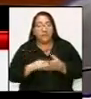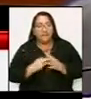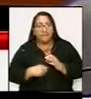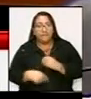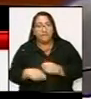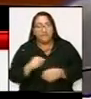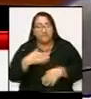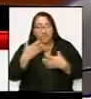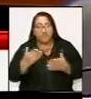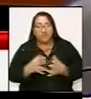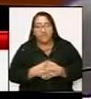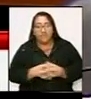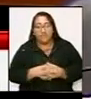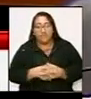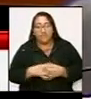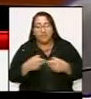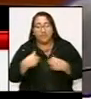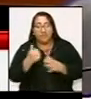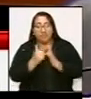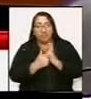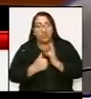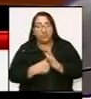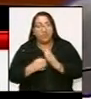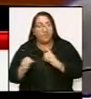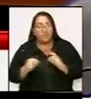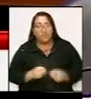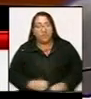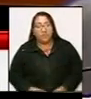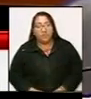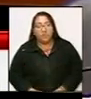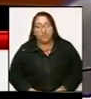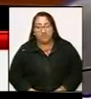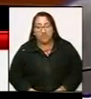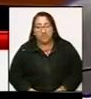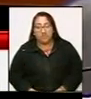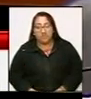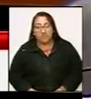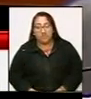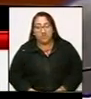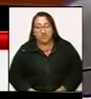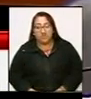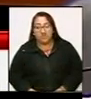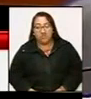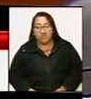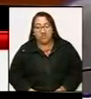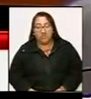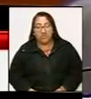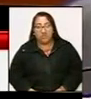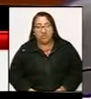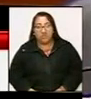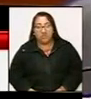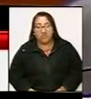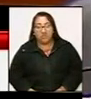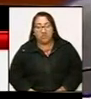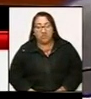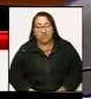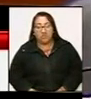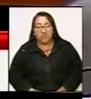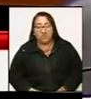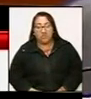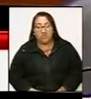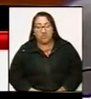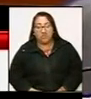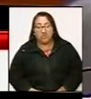pronto posible se tiene que agendar, debatir y aprobar a favor de las maestras, que eso también es la